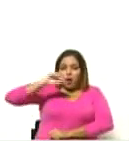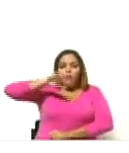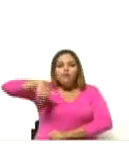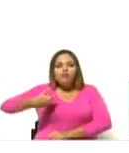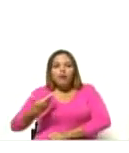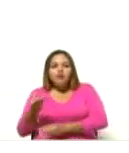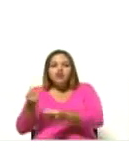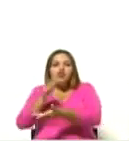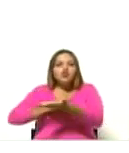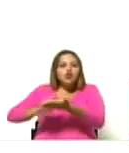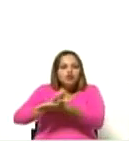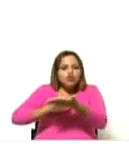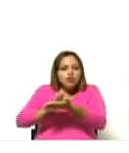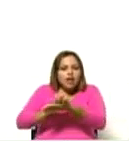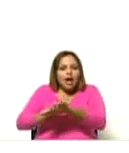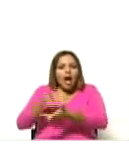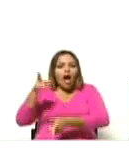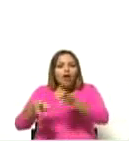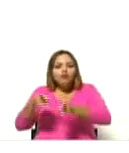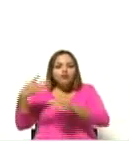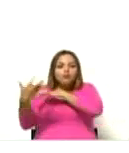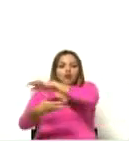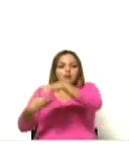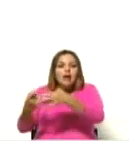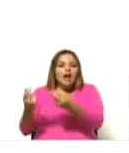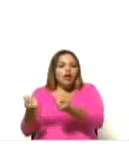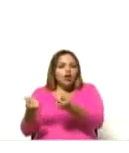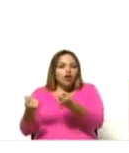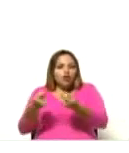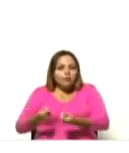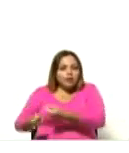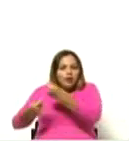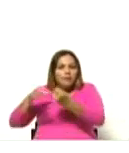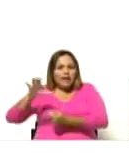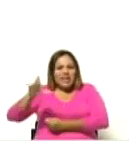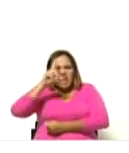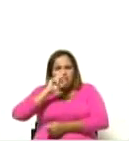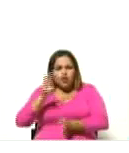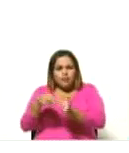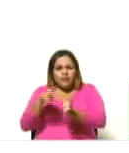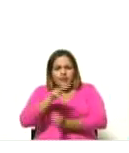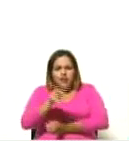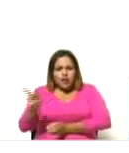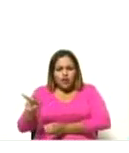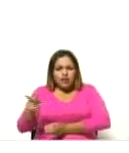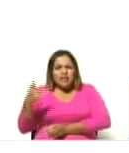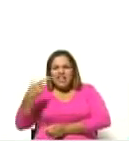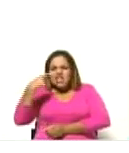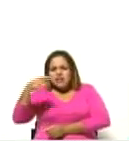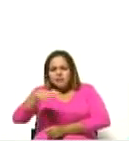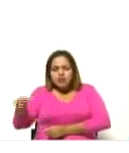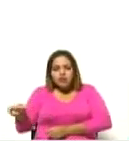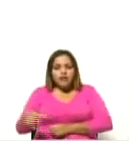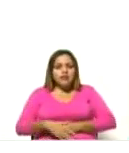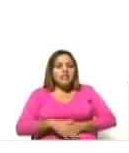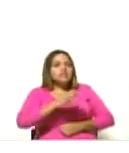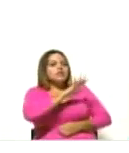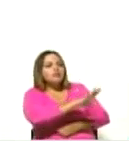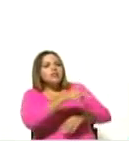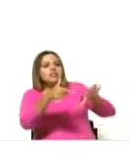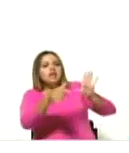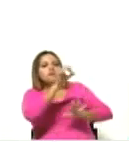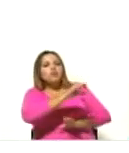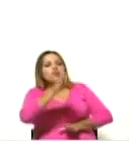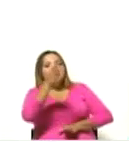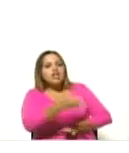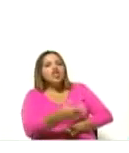resolver, aunque sea en parte, los actuales problemas económicos del país durante el año 2022? ¿Qué dice la gente? 56% confía en